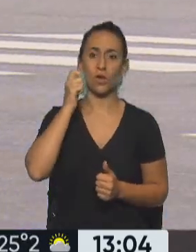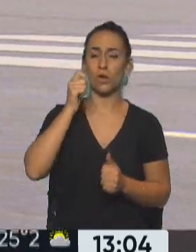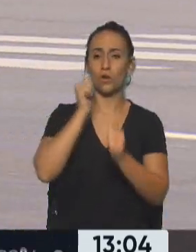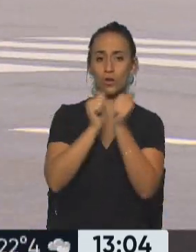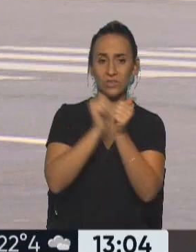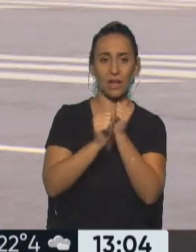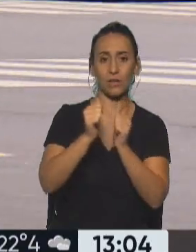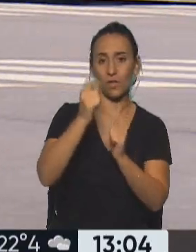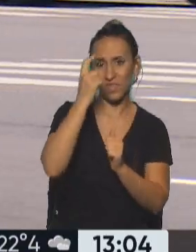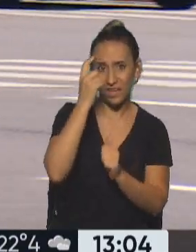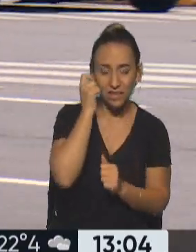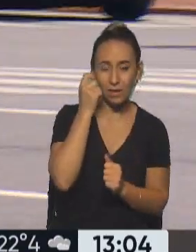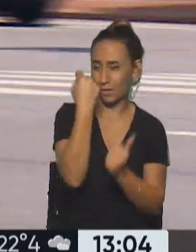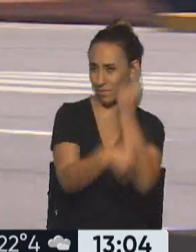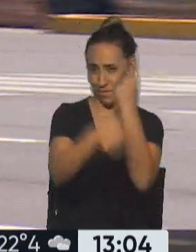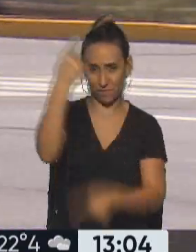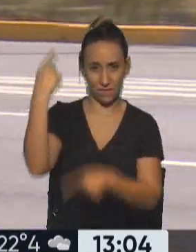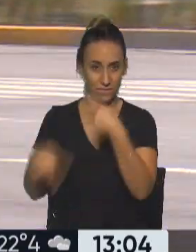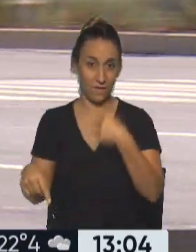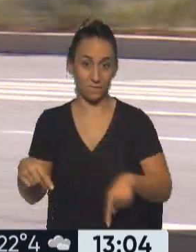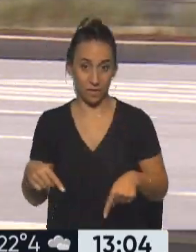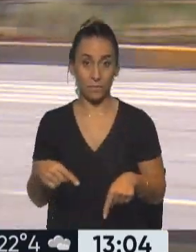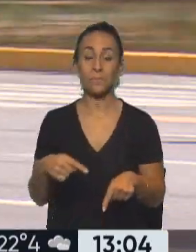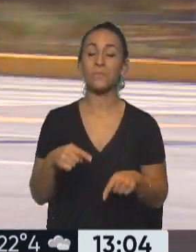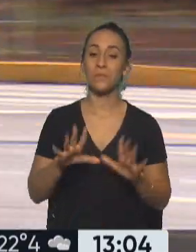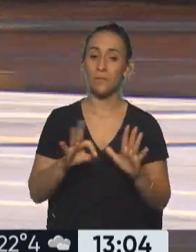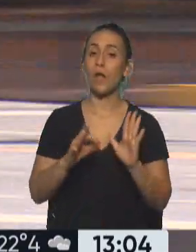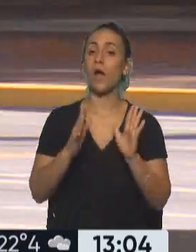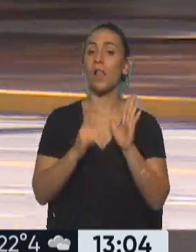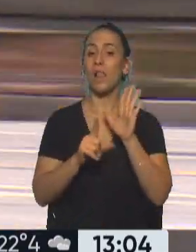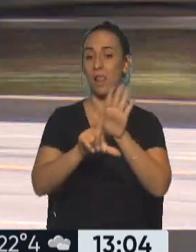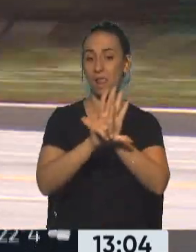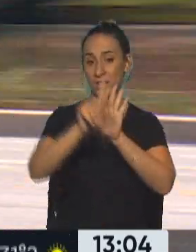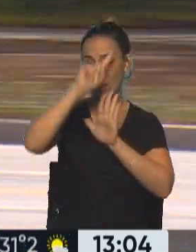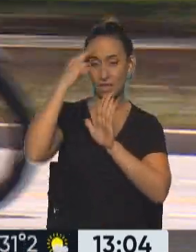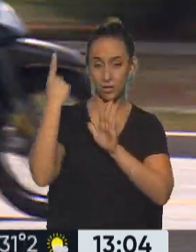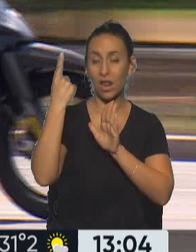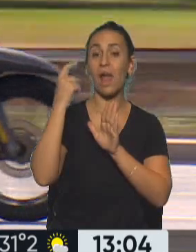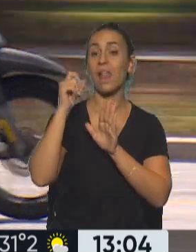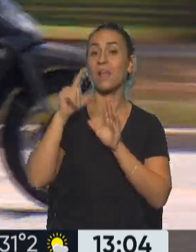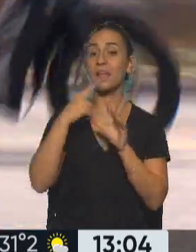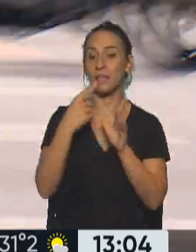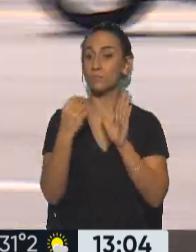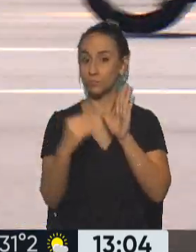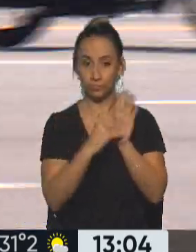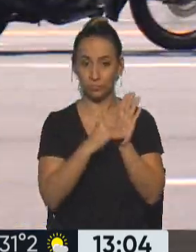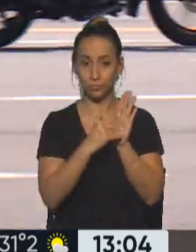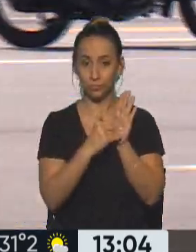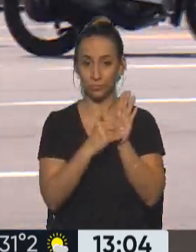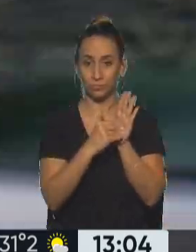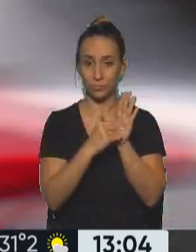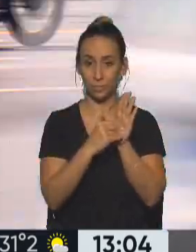vemos cómo el abanico es bien, bien amplio. Lo que sí recoge la Ley Nacional de Tránsito, que no es un dato menor y es muy importante, es que